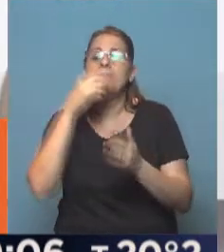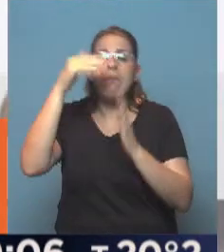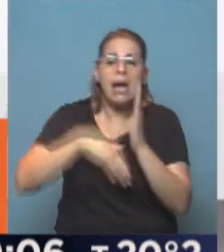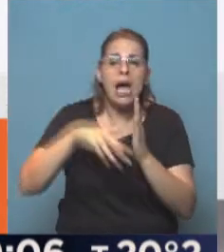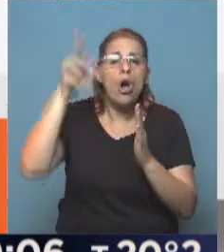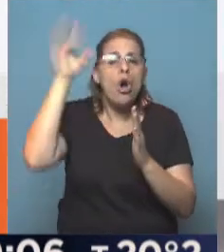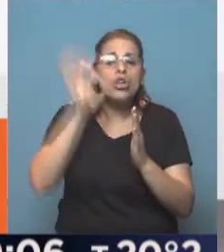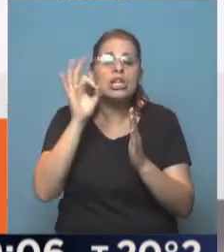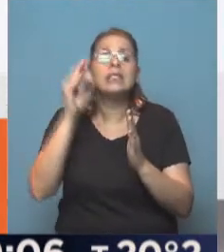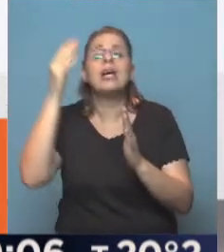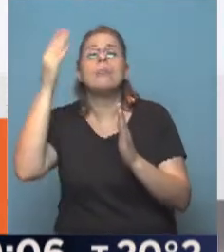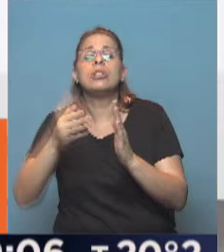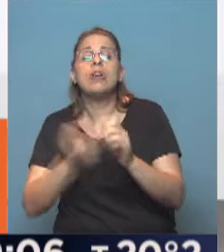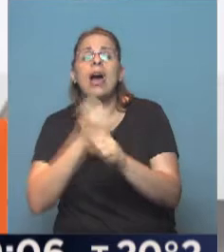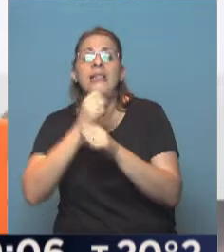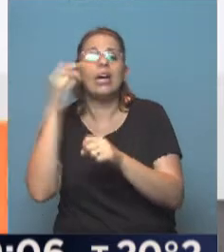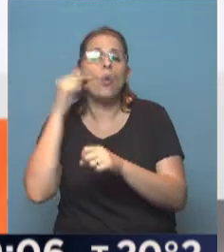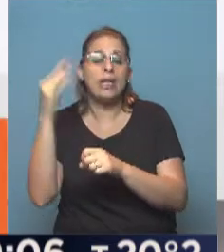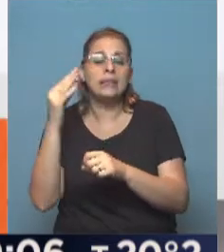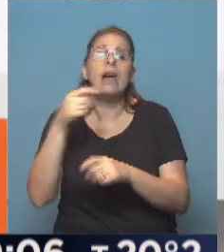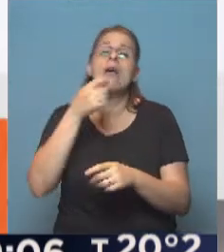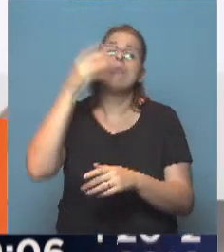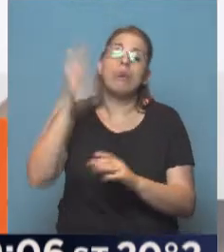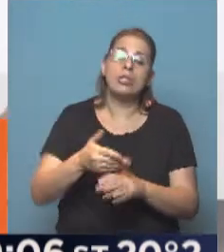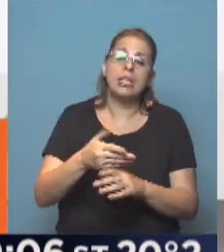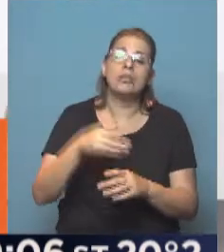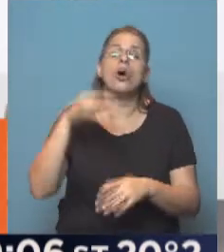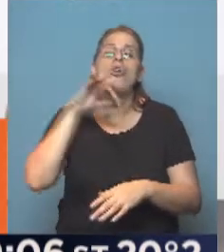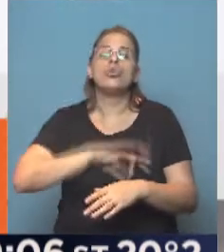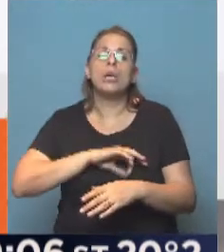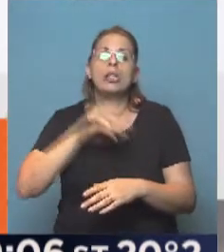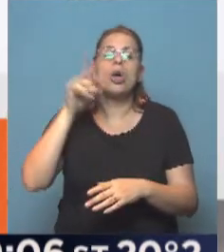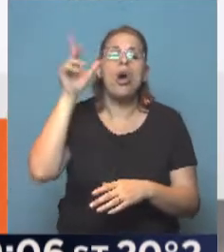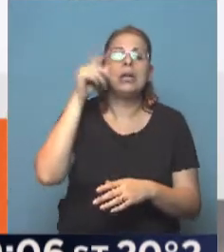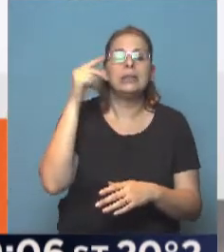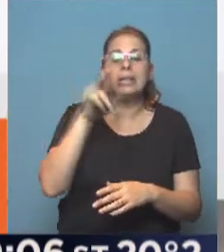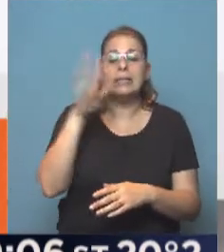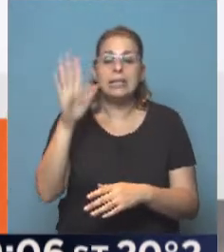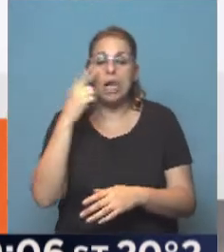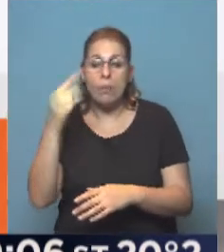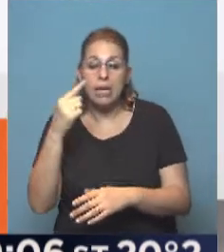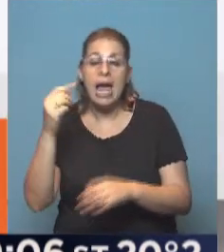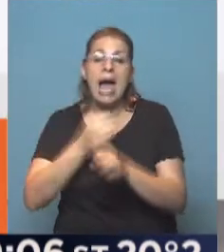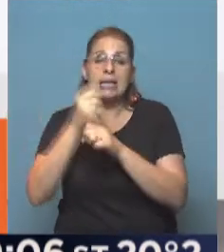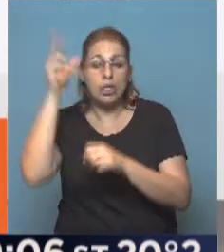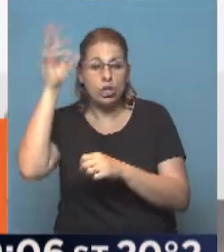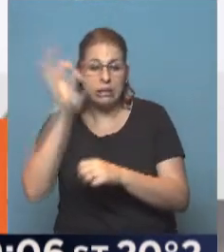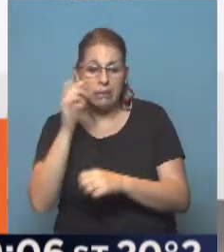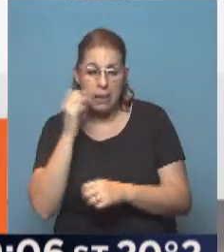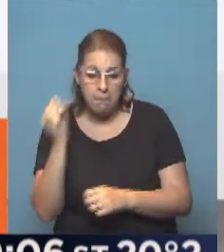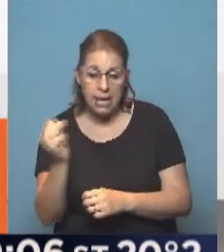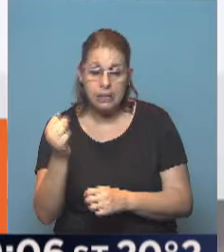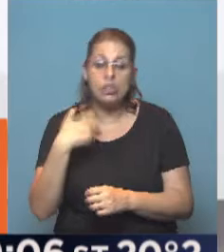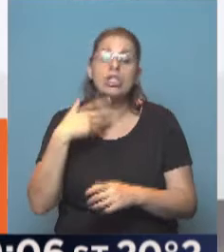al 40% en tramos salariales de 35.000 pesos a 80.000 pesos. Es una reforma fuerte, es una